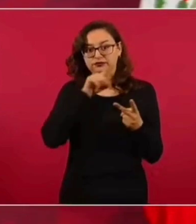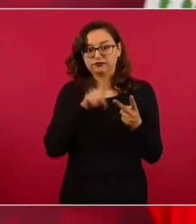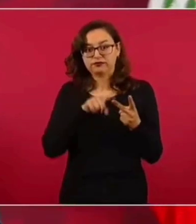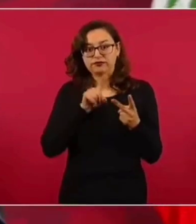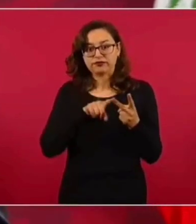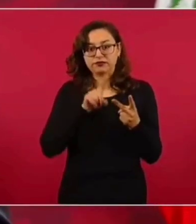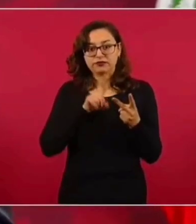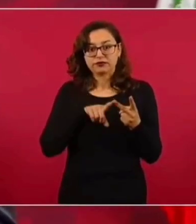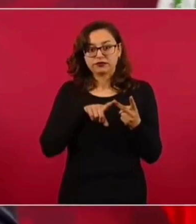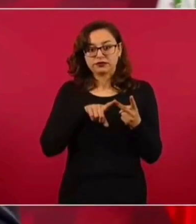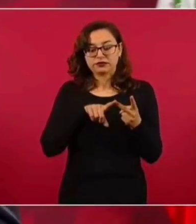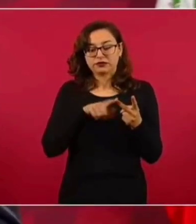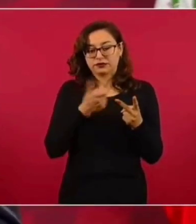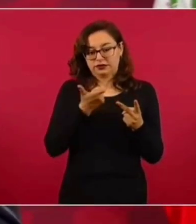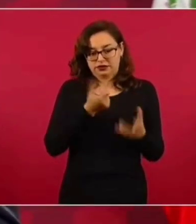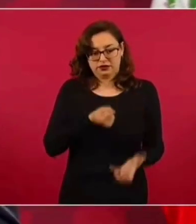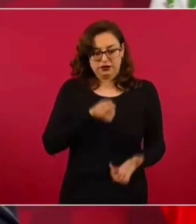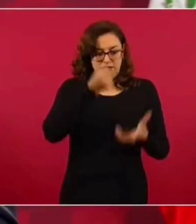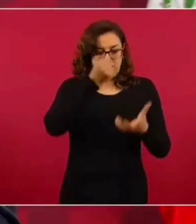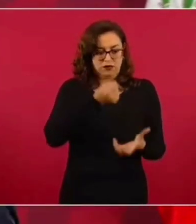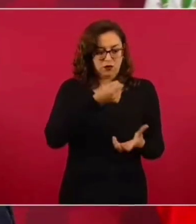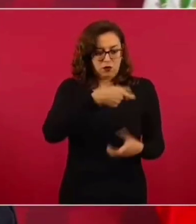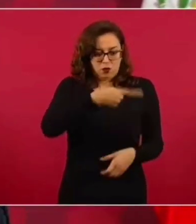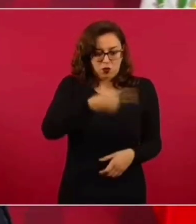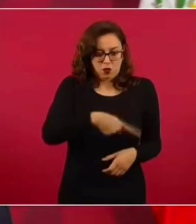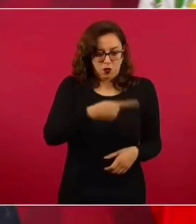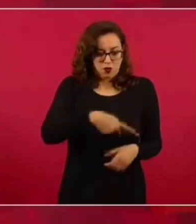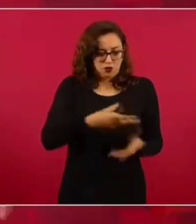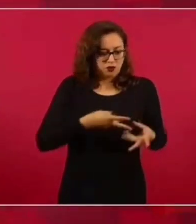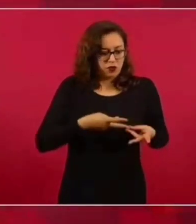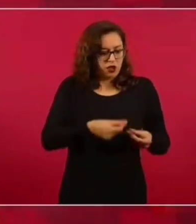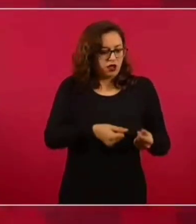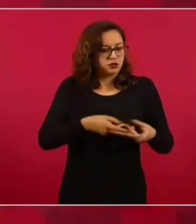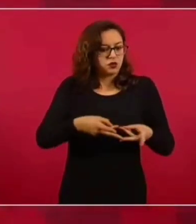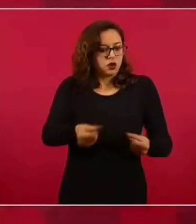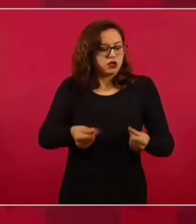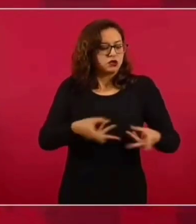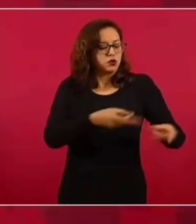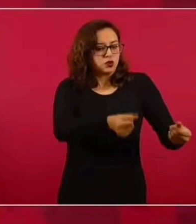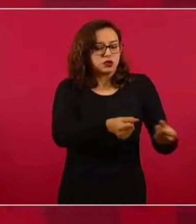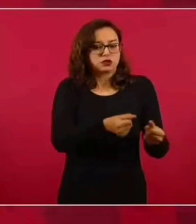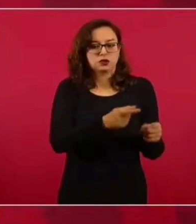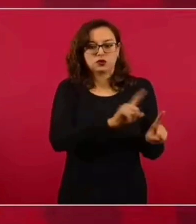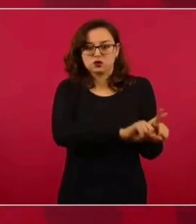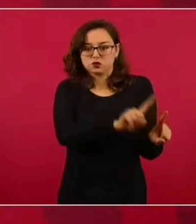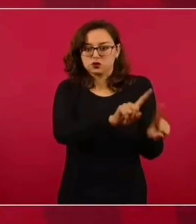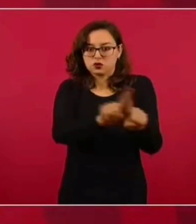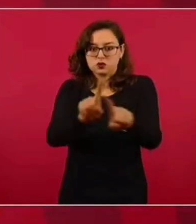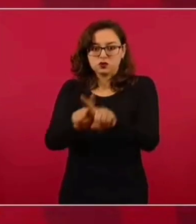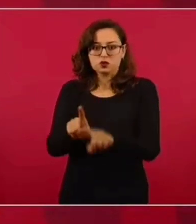contar con los ingresos y poder financiar todas las obras,